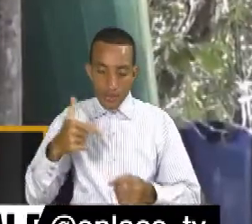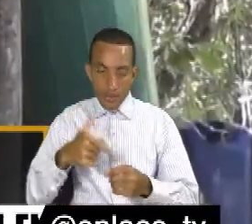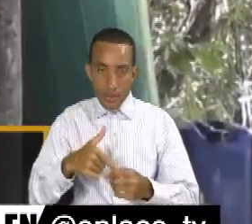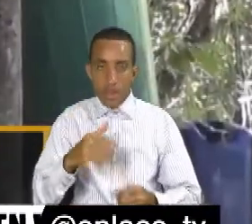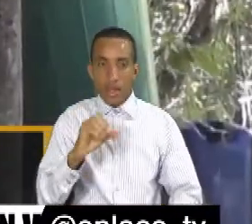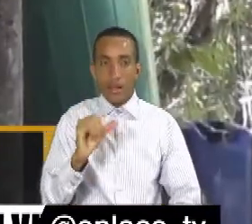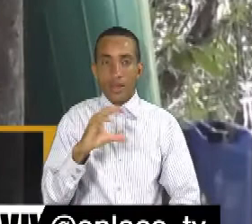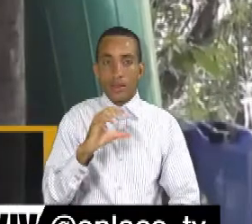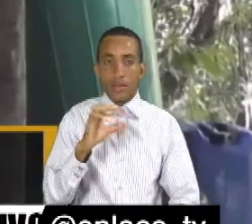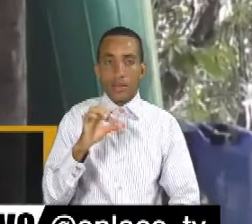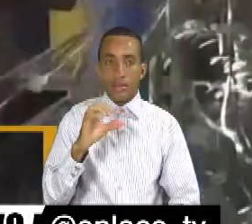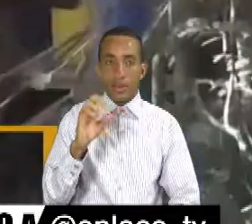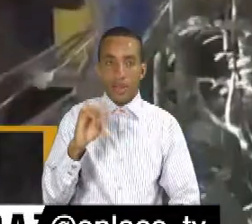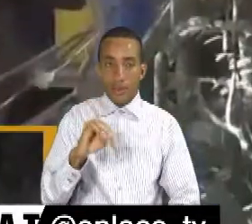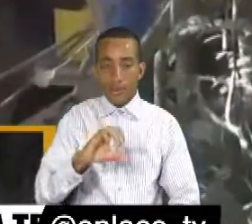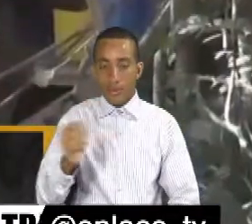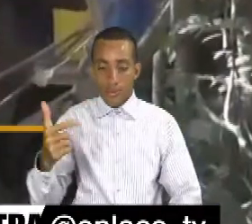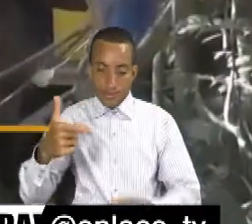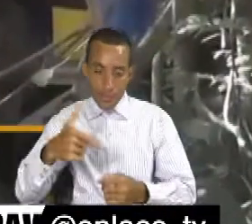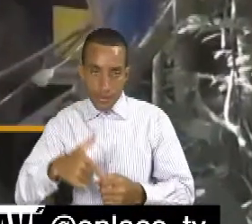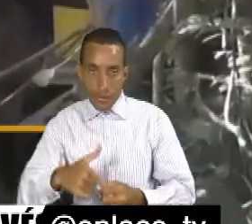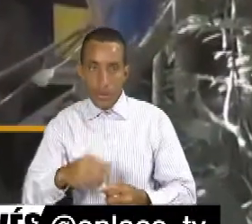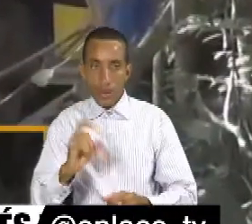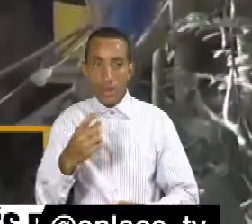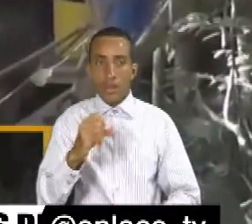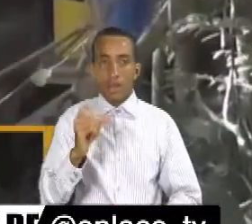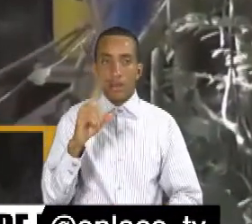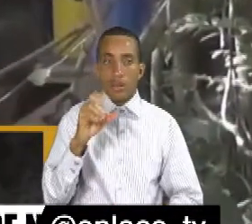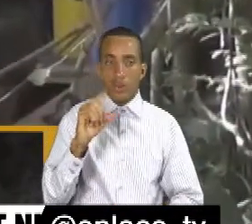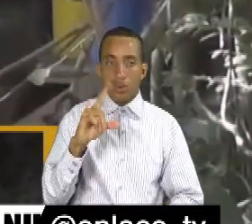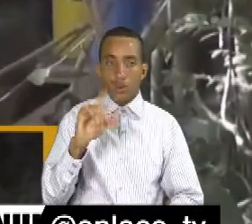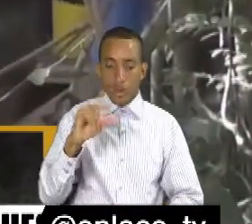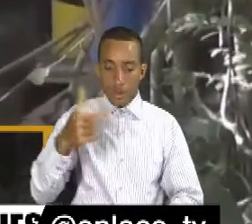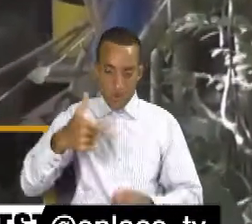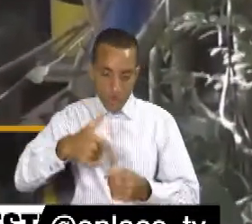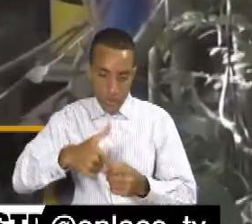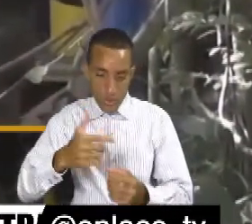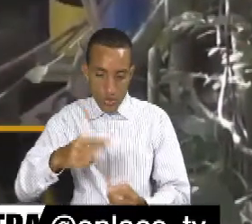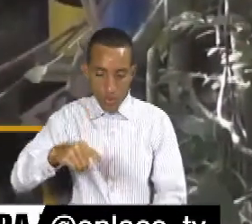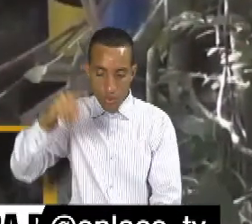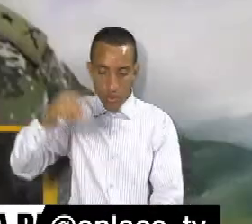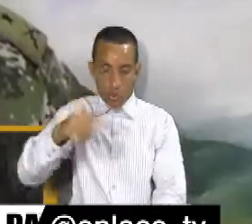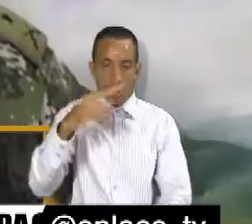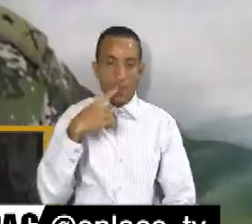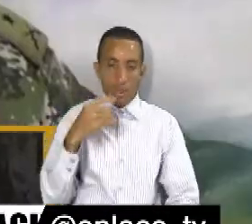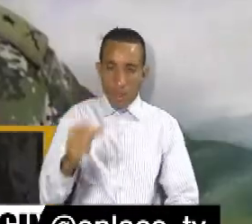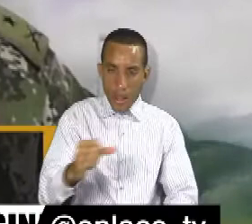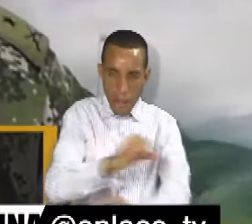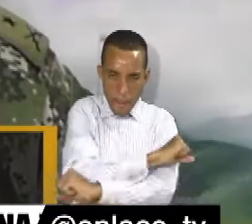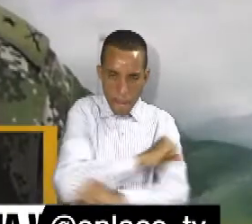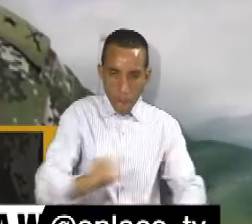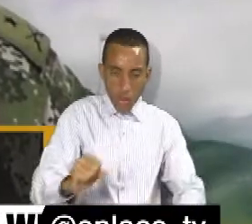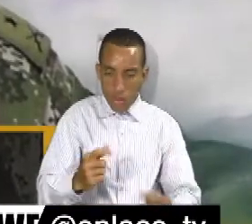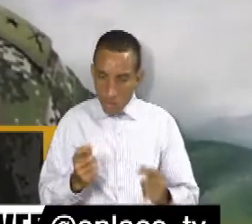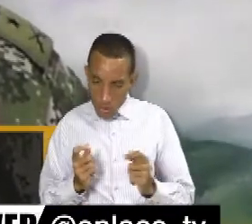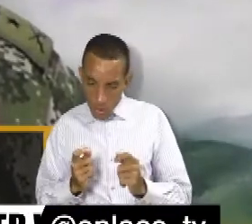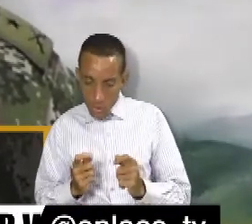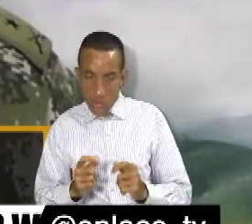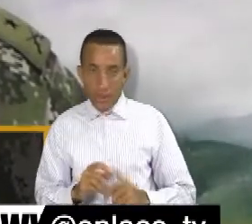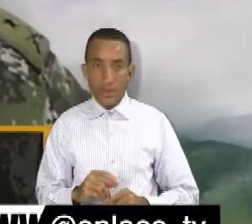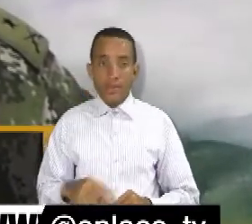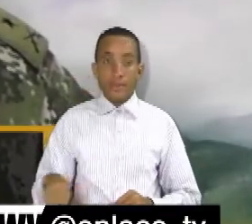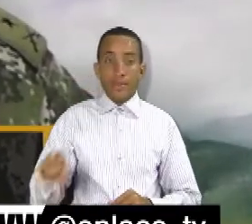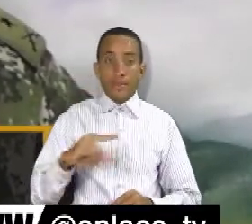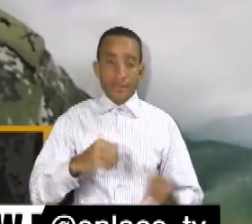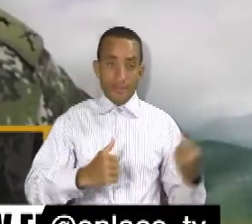de gasolina y 2 de ácido sulfúrico, entre otros elementos que fueron destruidos controladamente. Con este tipo de acciones, los héroes multimisión